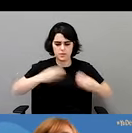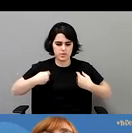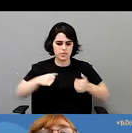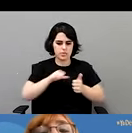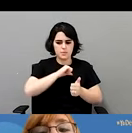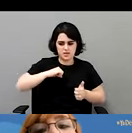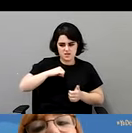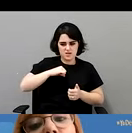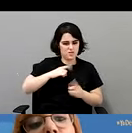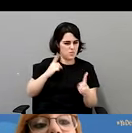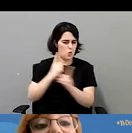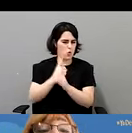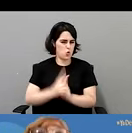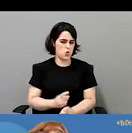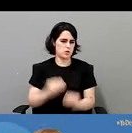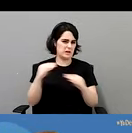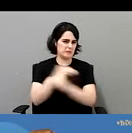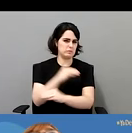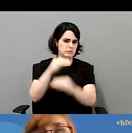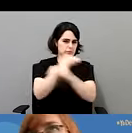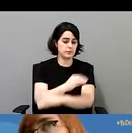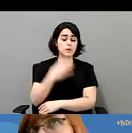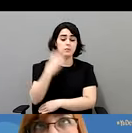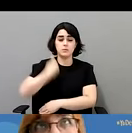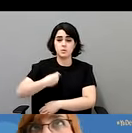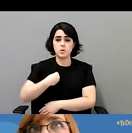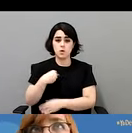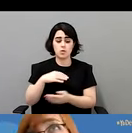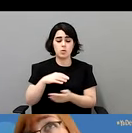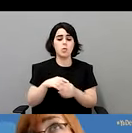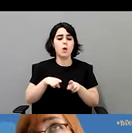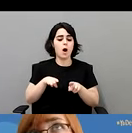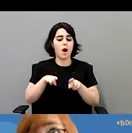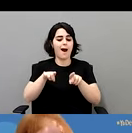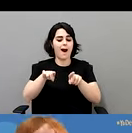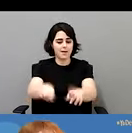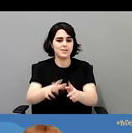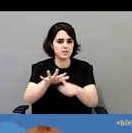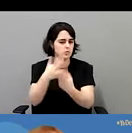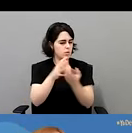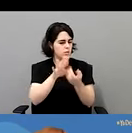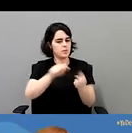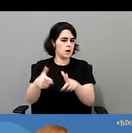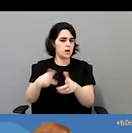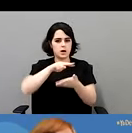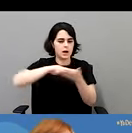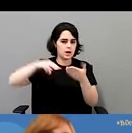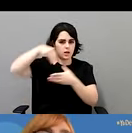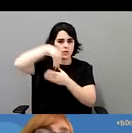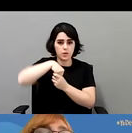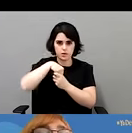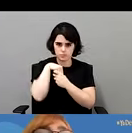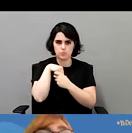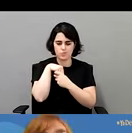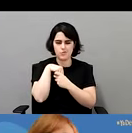independiente. Y luego con las compatibilidades, ya que os digo que pasa muy parecido en Galicia, ¿vale? Porque ya que no